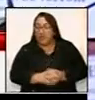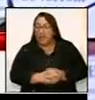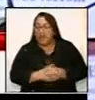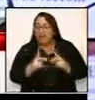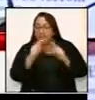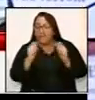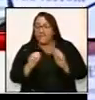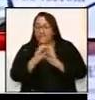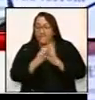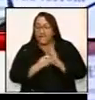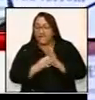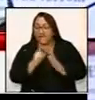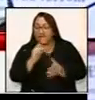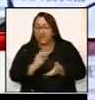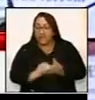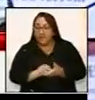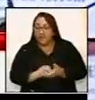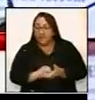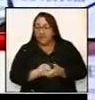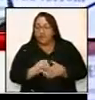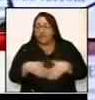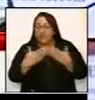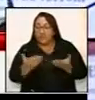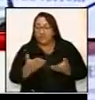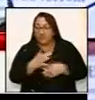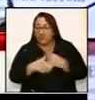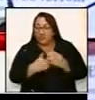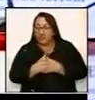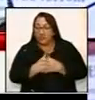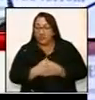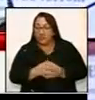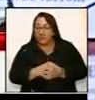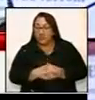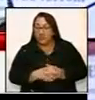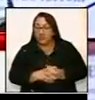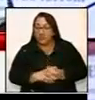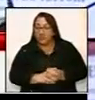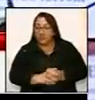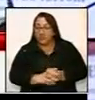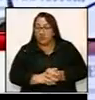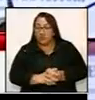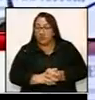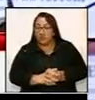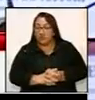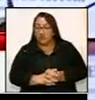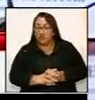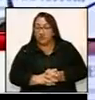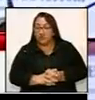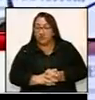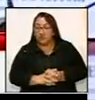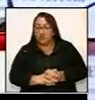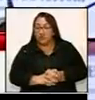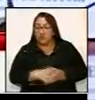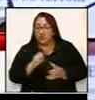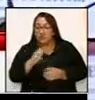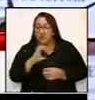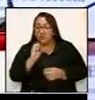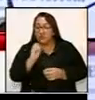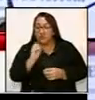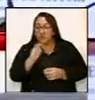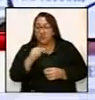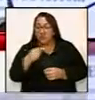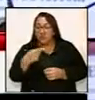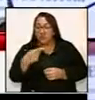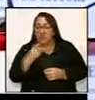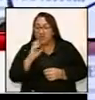Tribunal Constitucional, una vez más, yendo más allá de lo que le compete, dijo de que las ONGs, no sé si